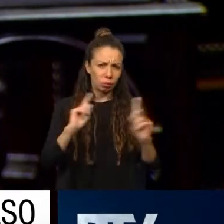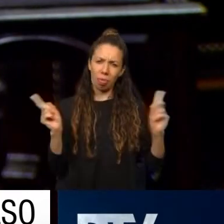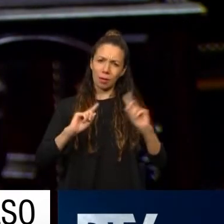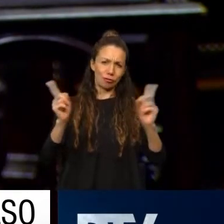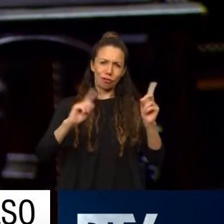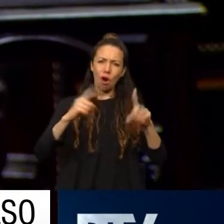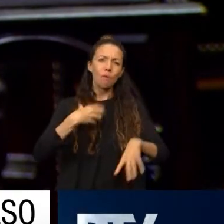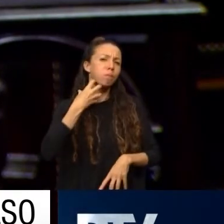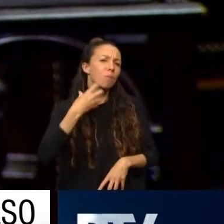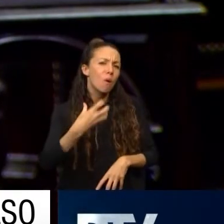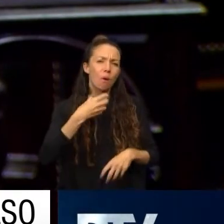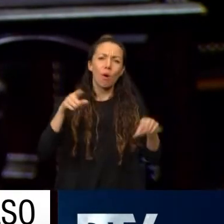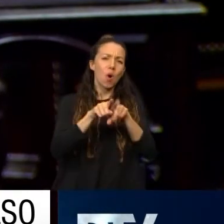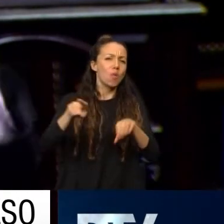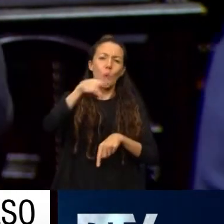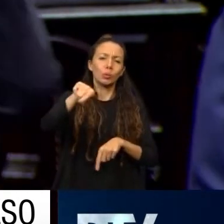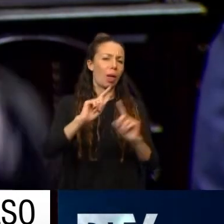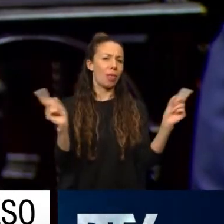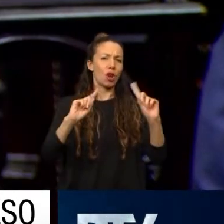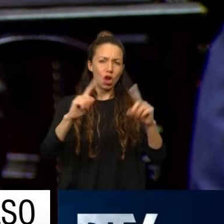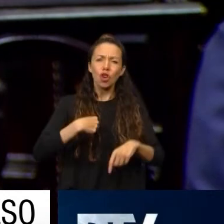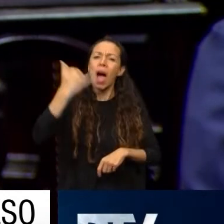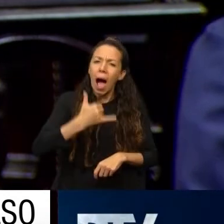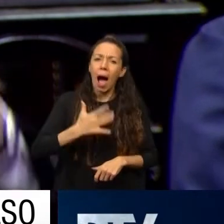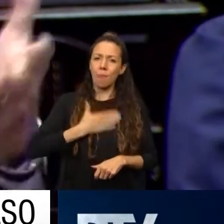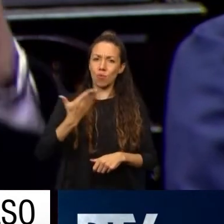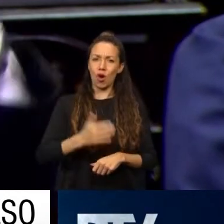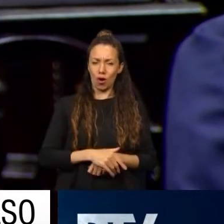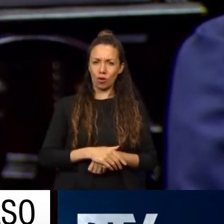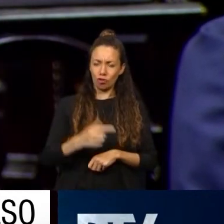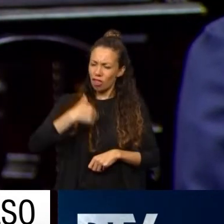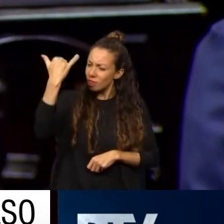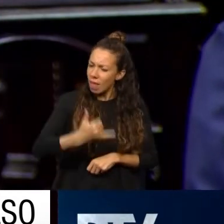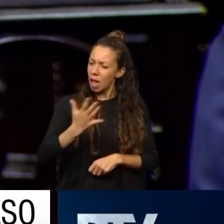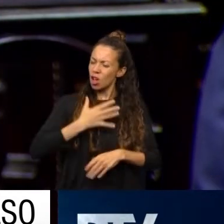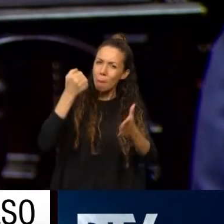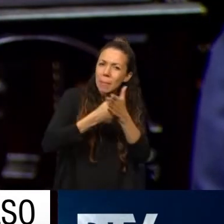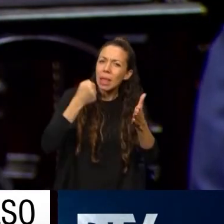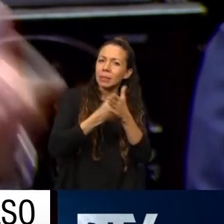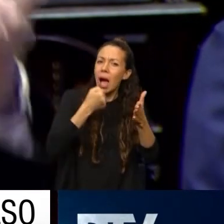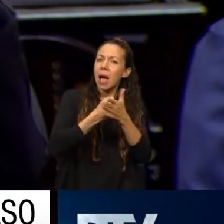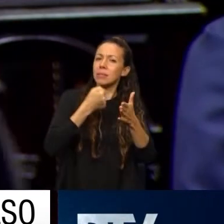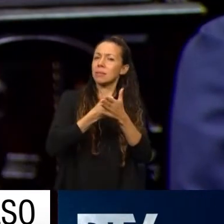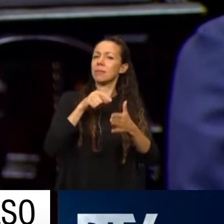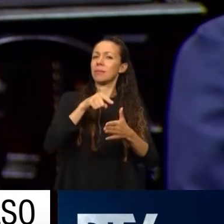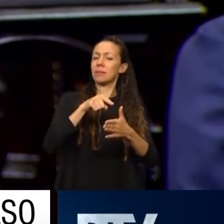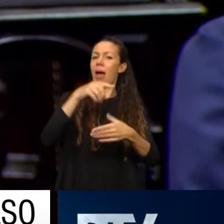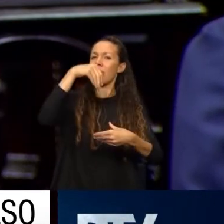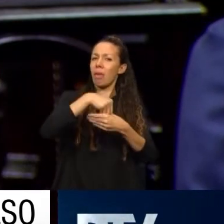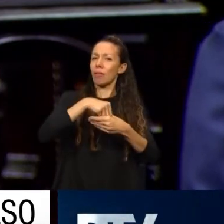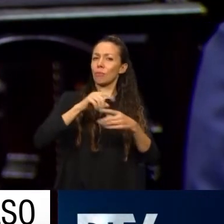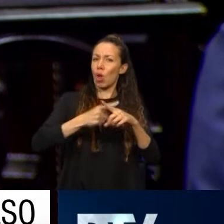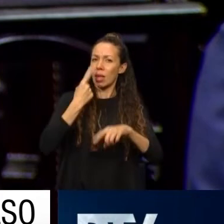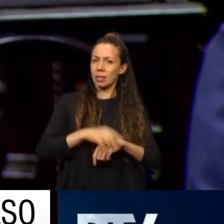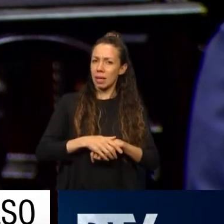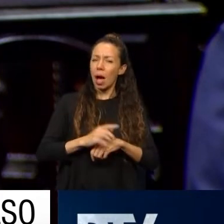tenga resentimiento como tienen ustedes. Yo tengo amor. Yo tengo militancia política. Por eso también me hubiese